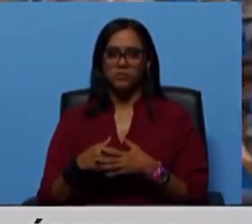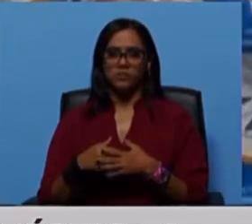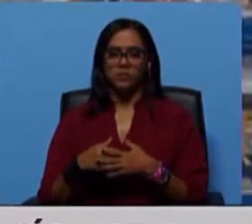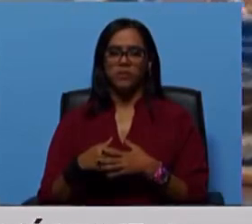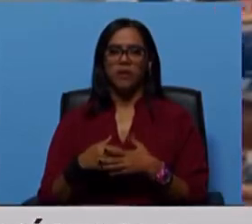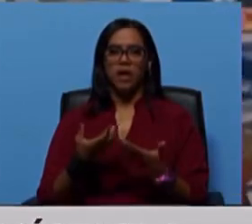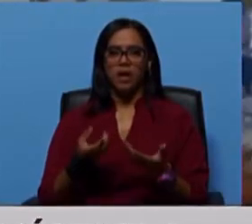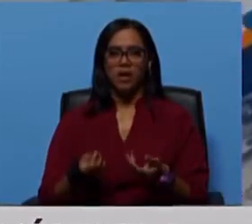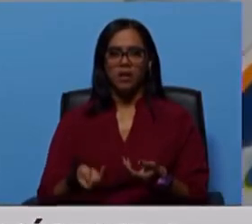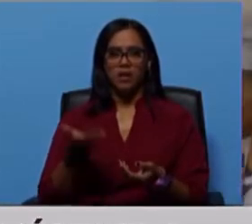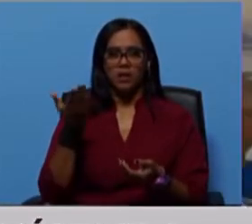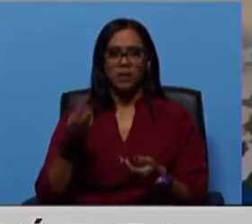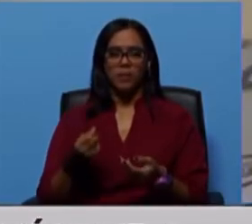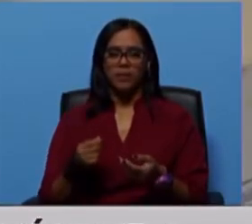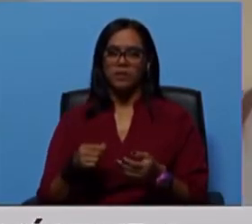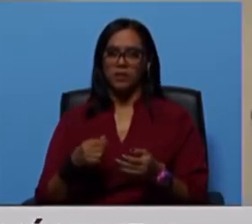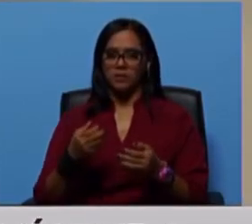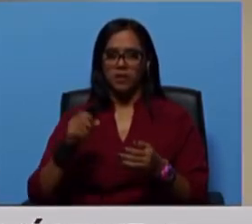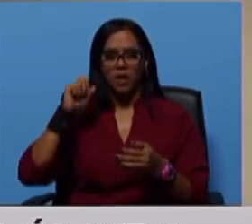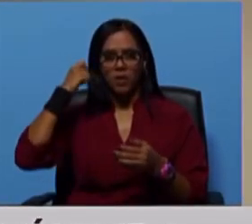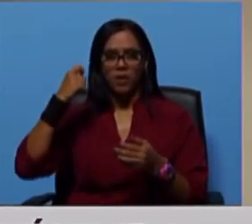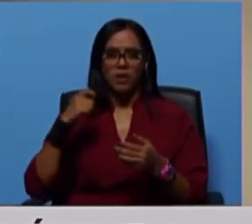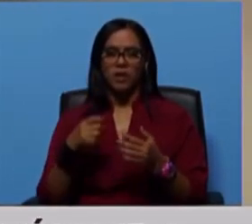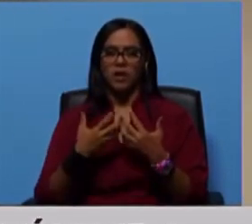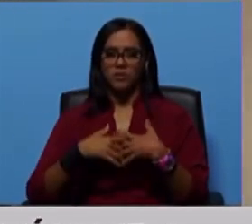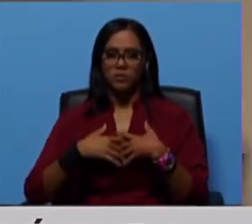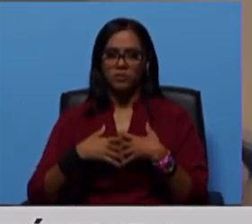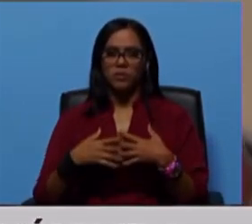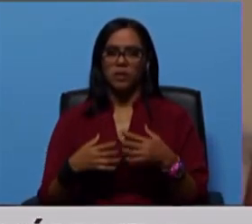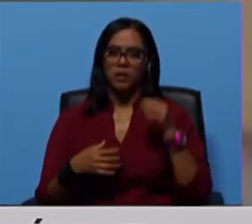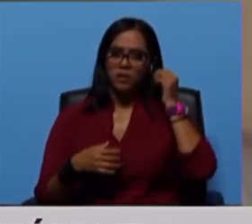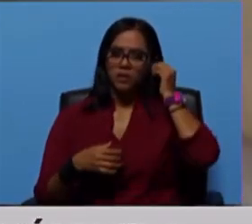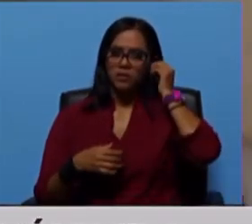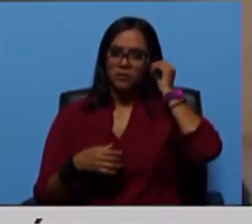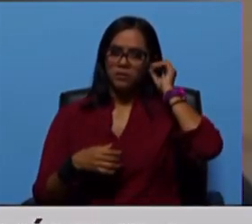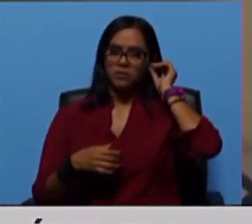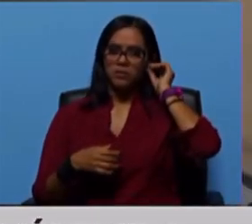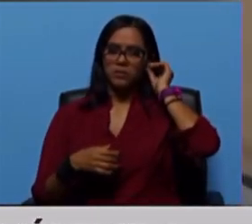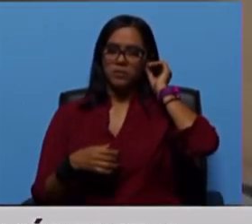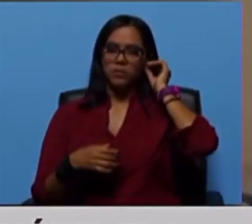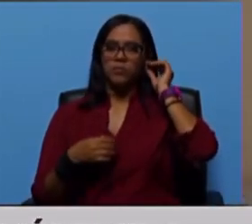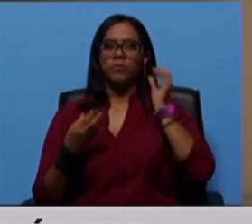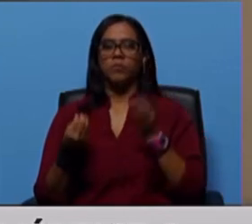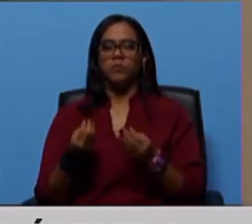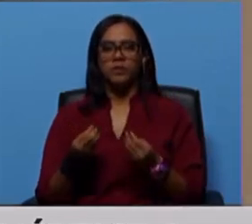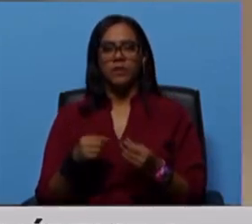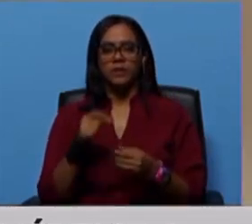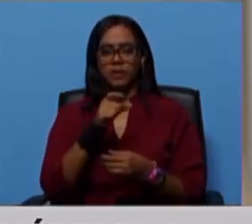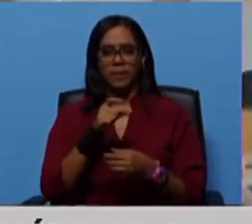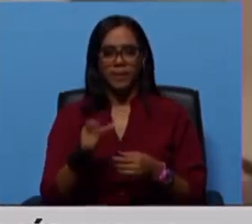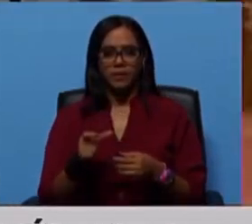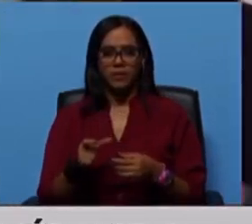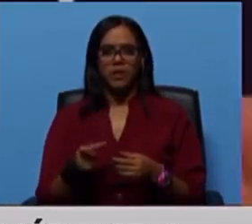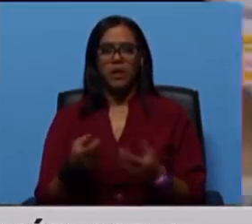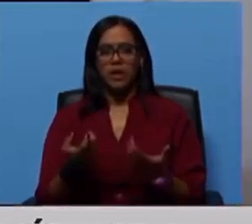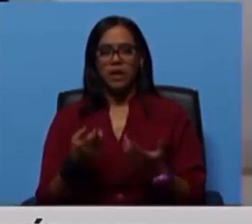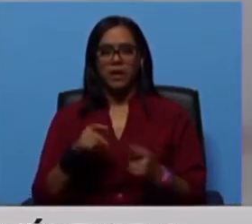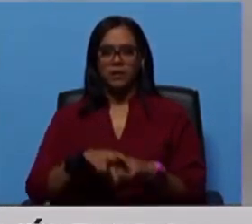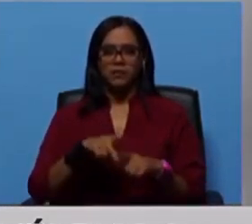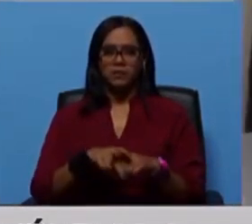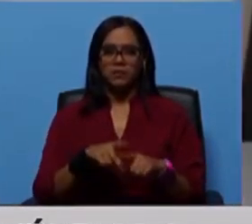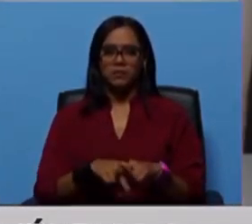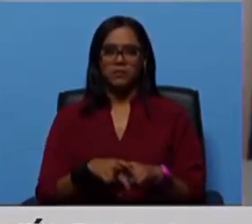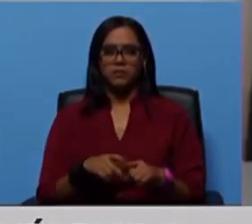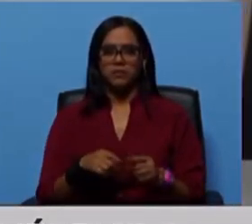acuerden entre la agroindustria, la industria y el bodeguero. Fíjate algo. Muchas veces estos productores eran víctimas de los